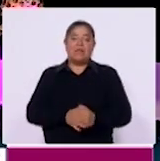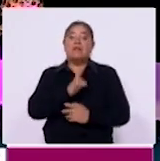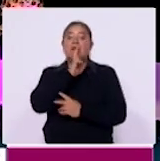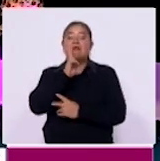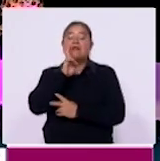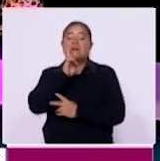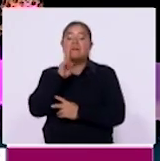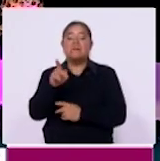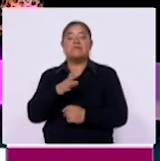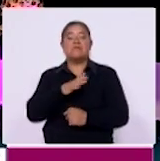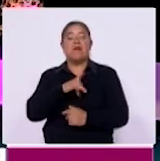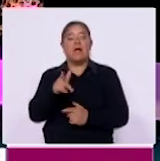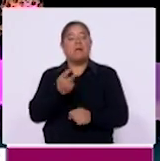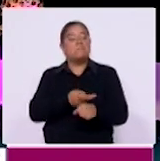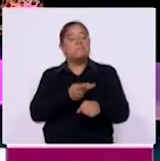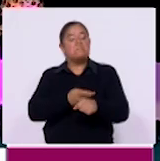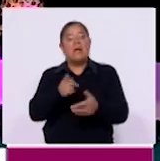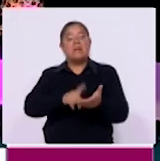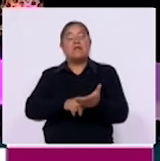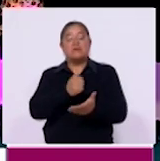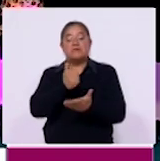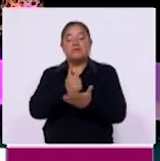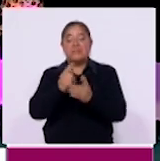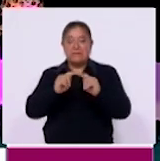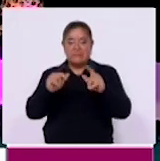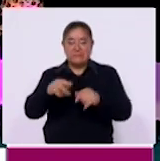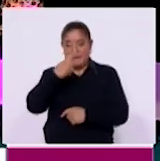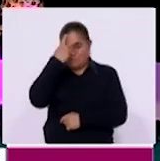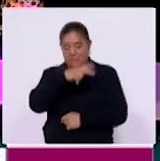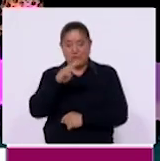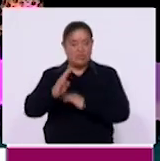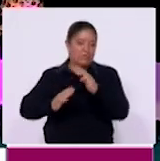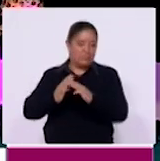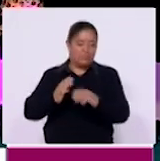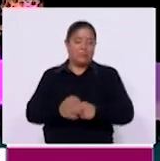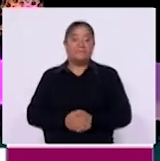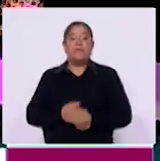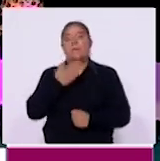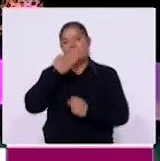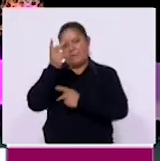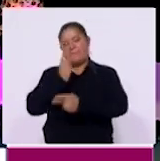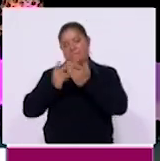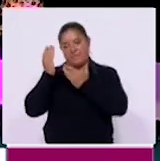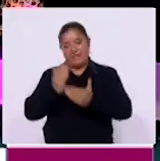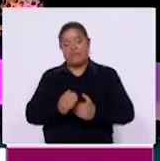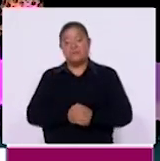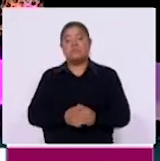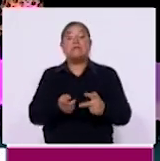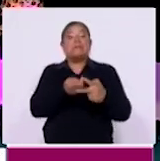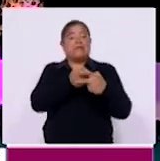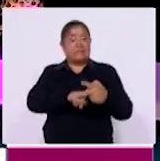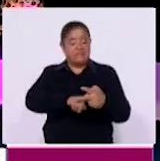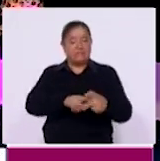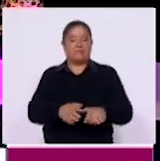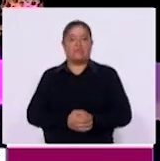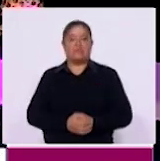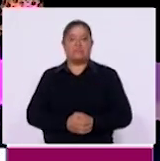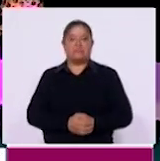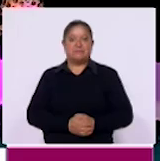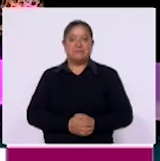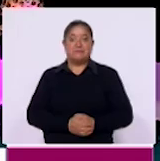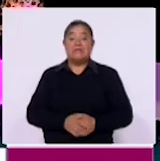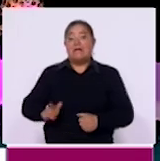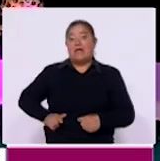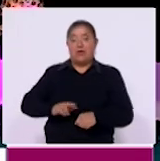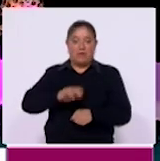noticias acontecidas en la ciudad de Tlaxcala, México y el mundo. Bienvenidos, nos vamos con la primera noticia. Le comento que